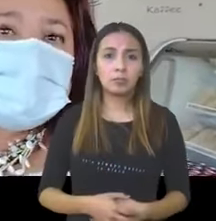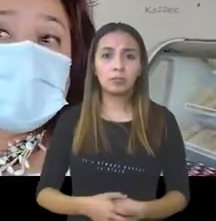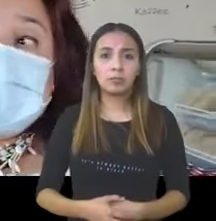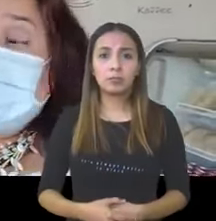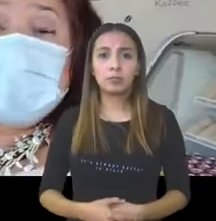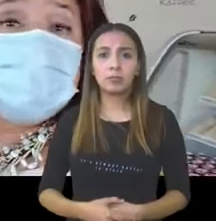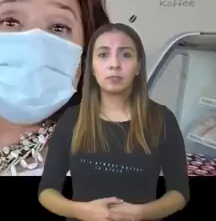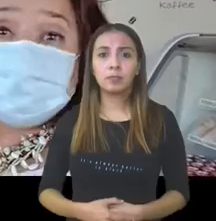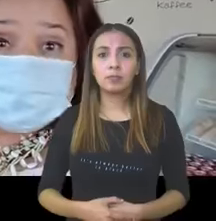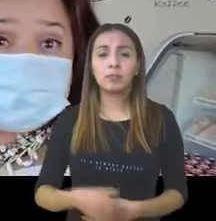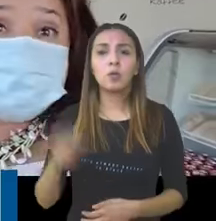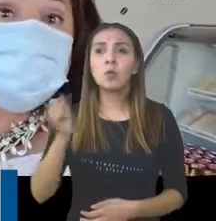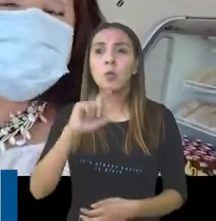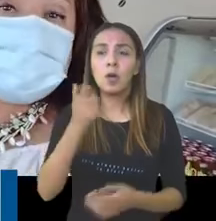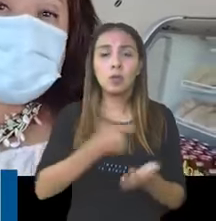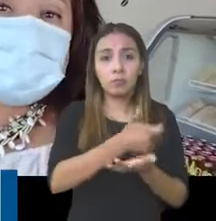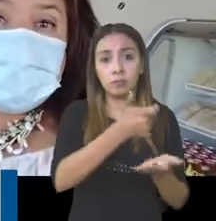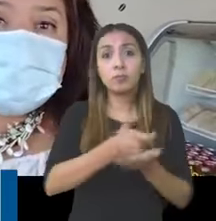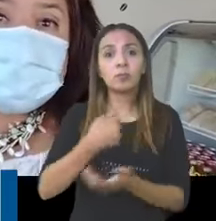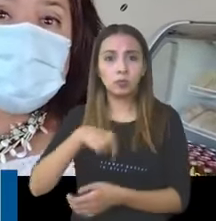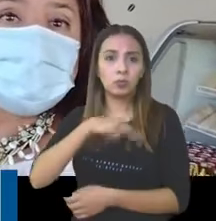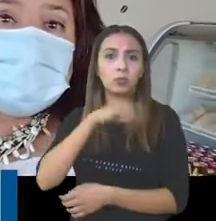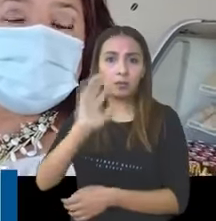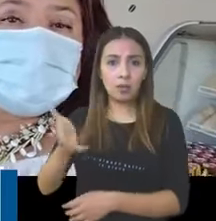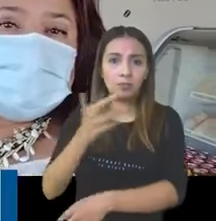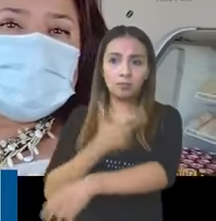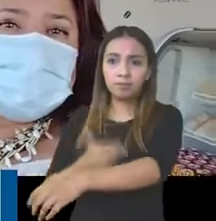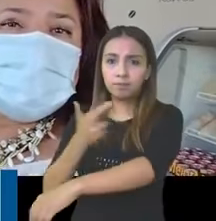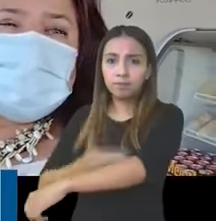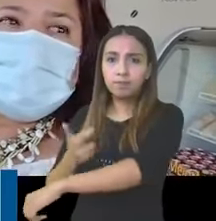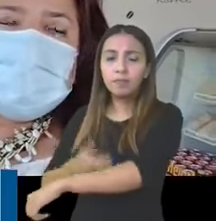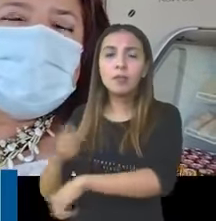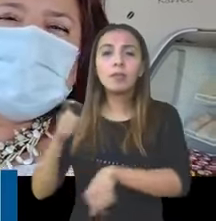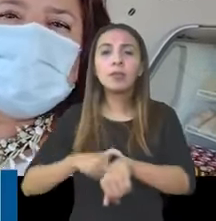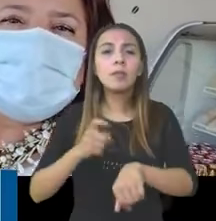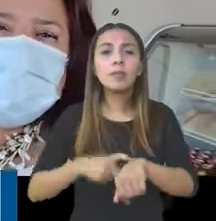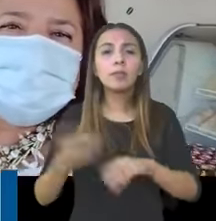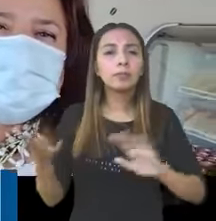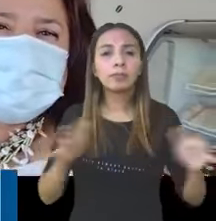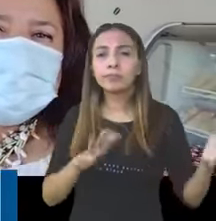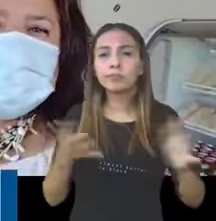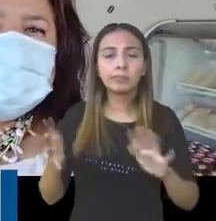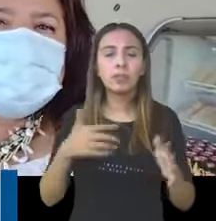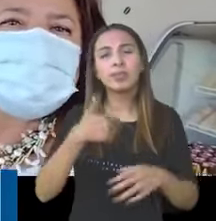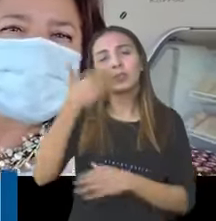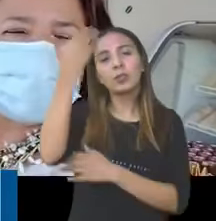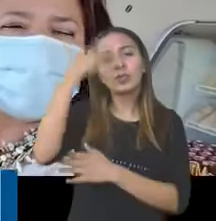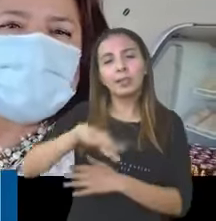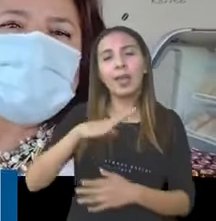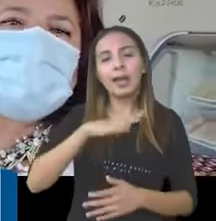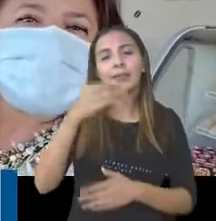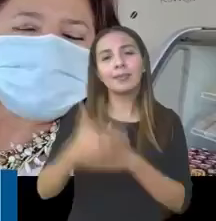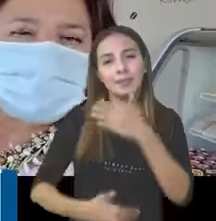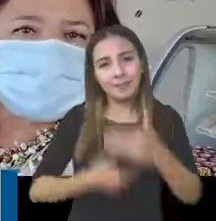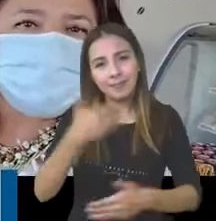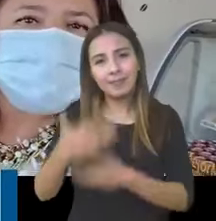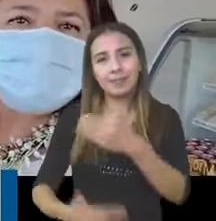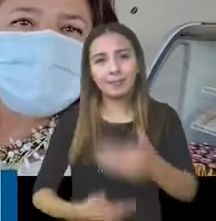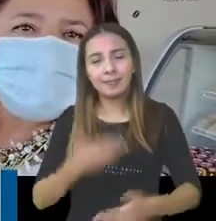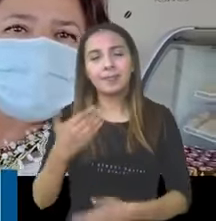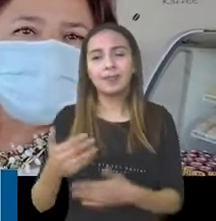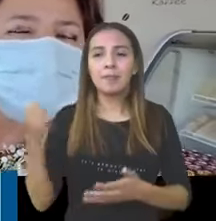¿Cuándo sería el pago? Nosotros ya estamos trabajando en eso. ¿Los tiempos más o menos para...? No, digo, no, yo sé que lleva un proceso, claro, una aprobación de